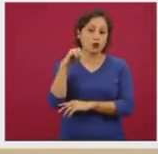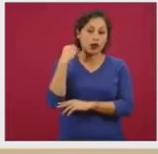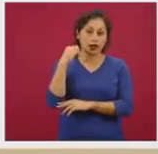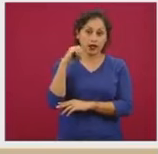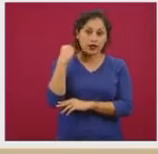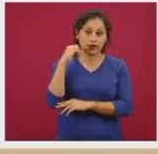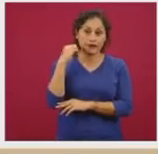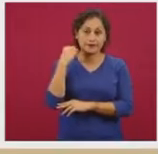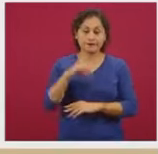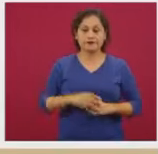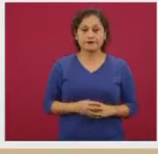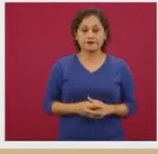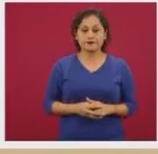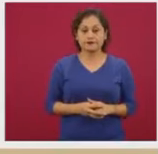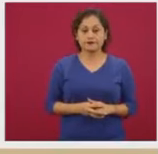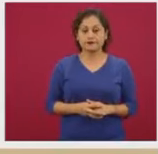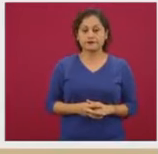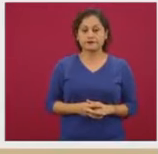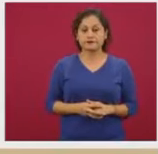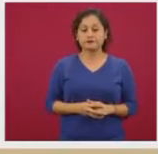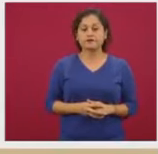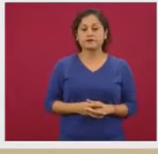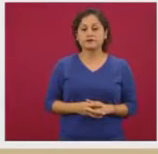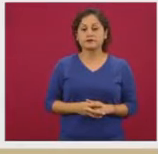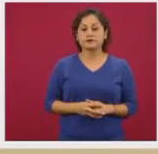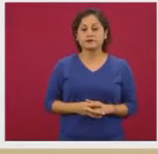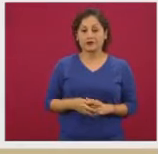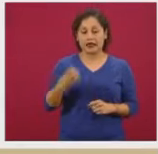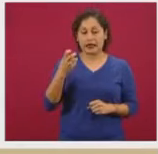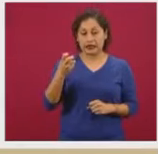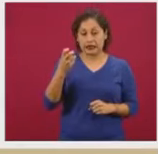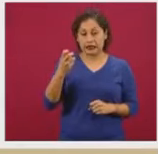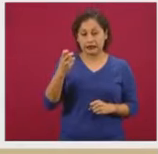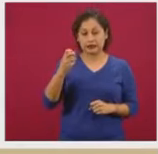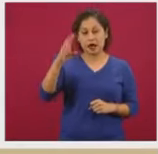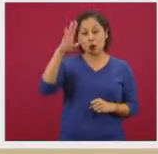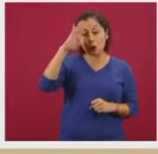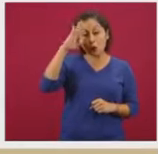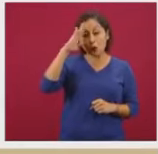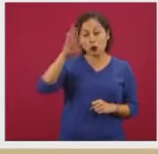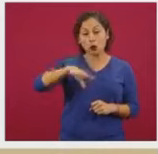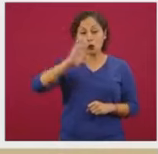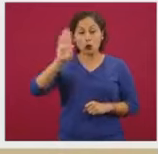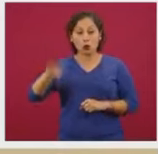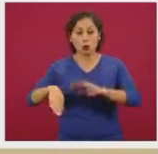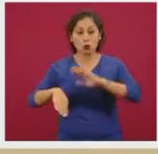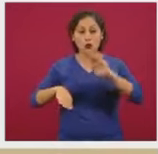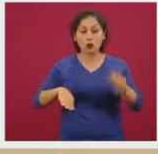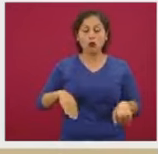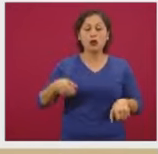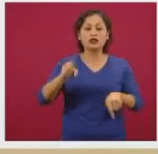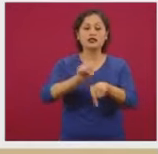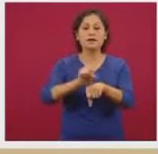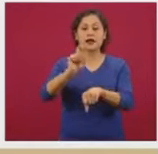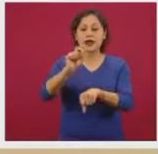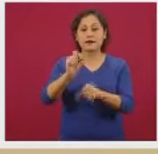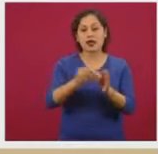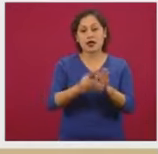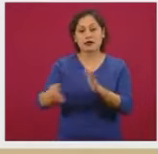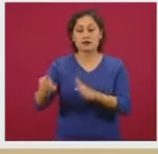Oaxaca también tuvo un incremento de su curva de exceso de mortalidad a partir de la semana 20, llegando a punto máximo